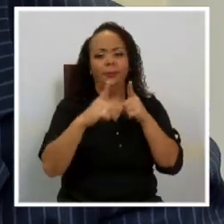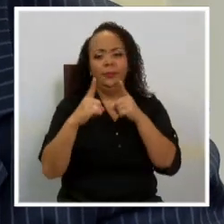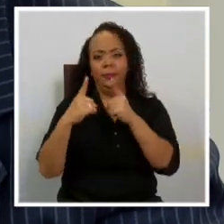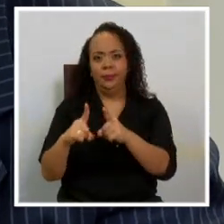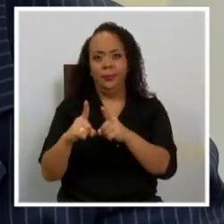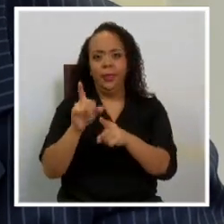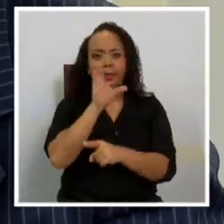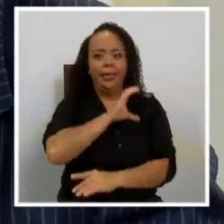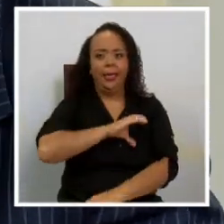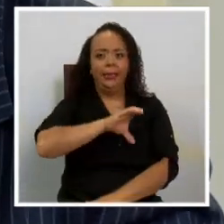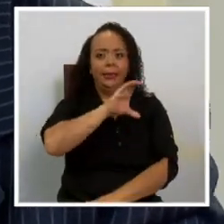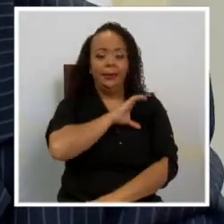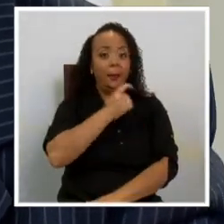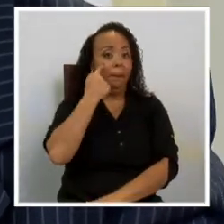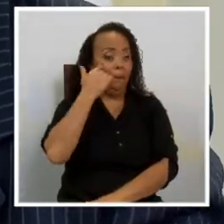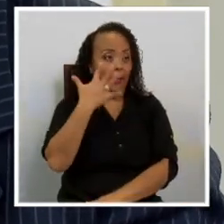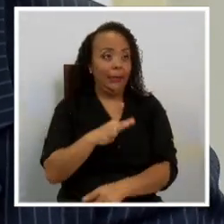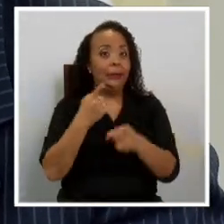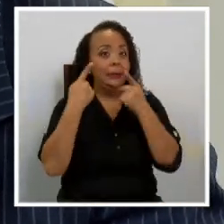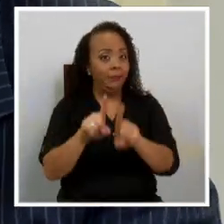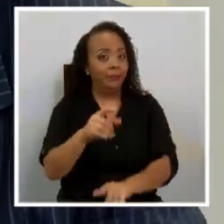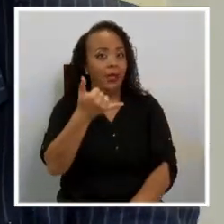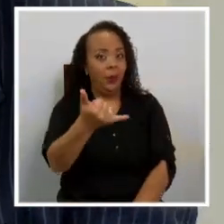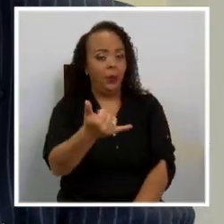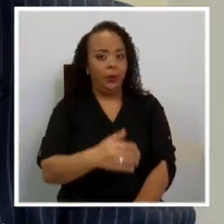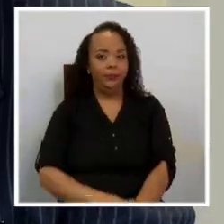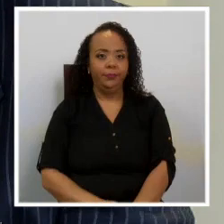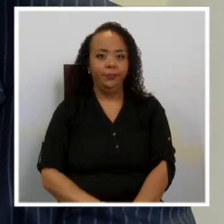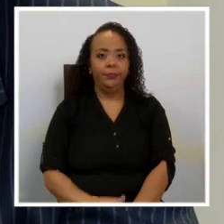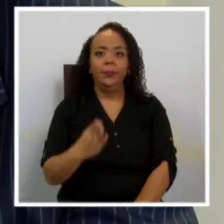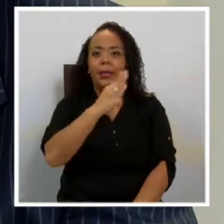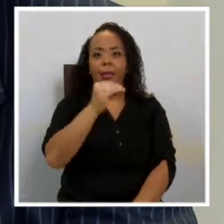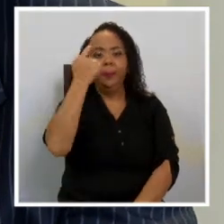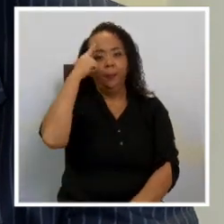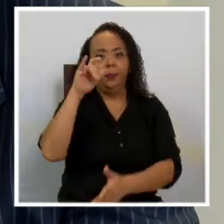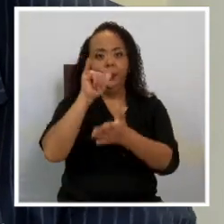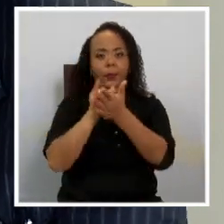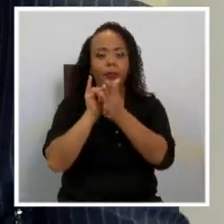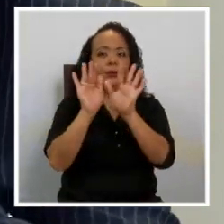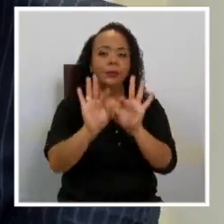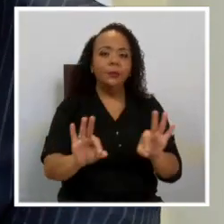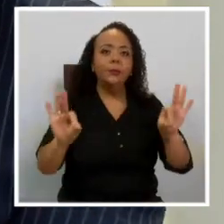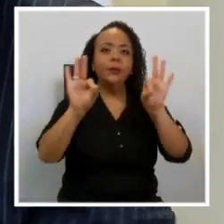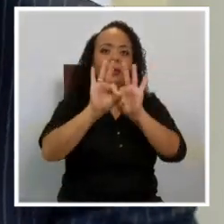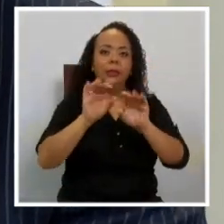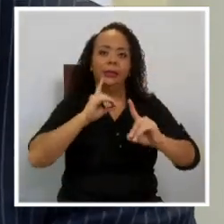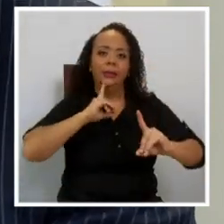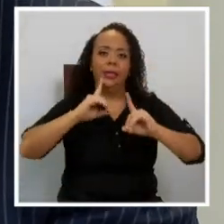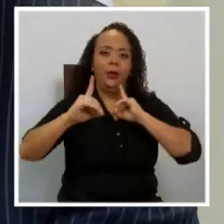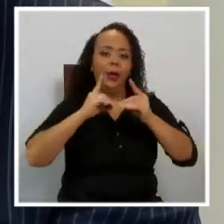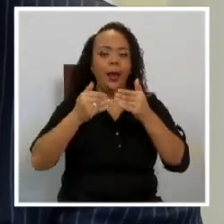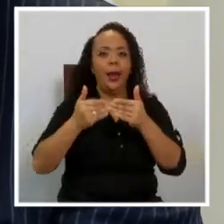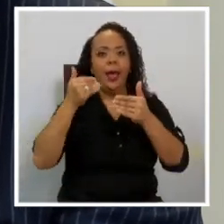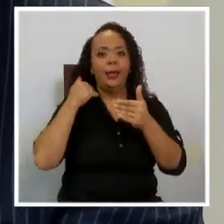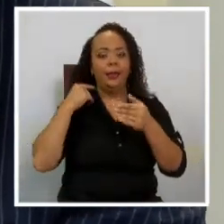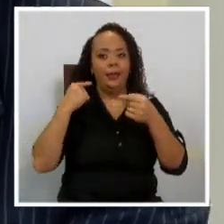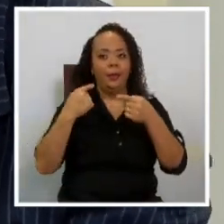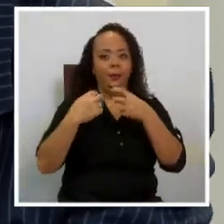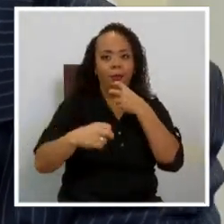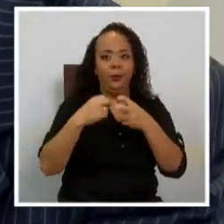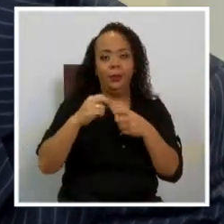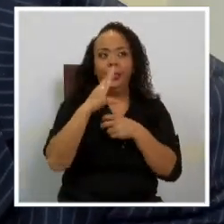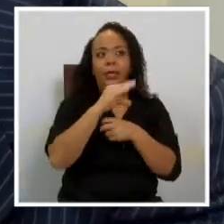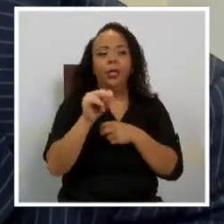las características que parece se va a dar ahora. Y por eso es muy importante dialogar antes del conflicto y